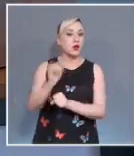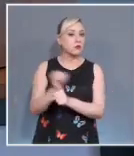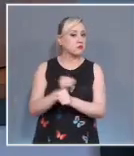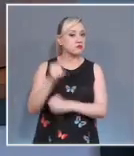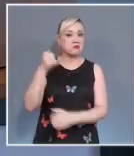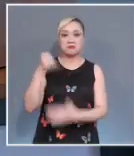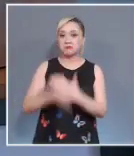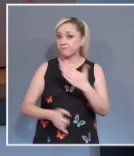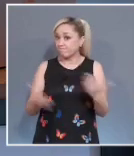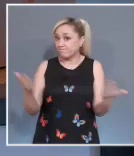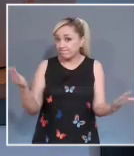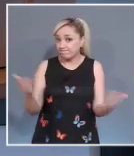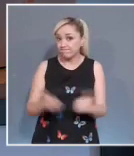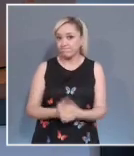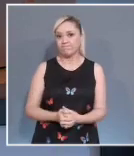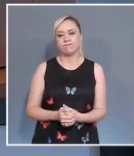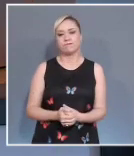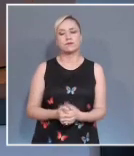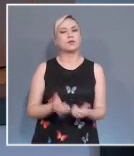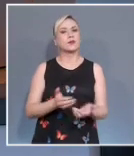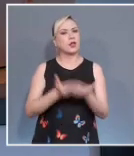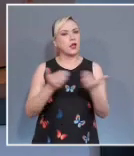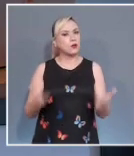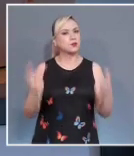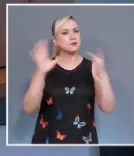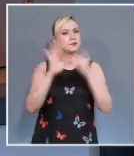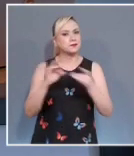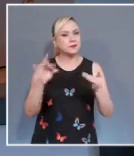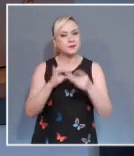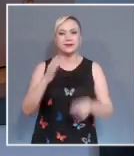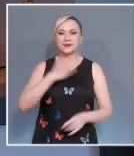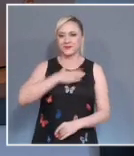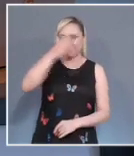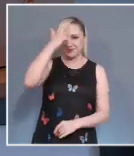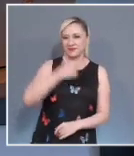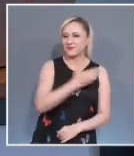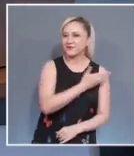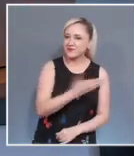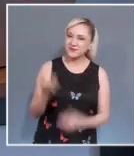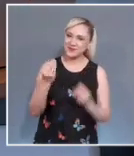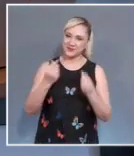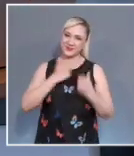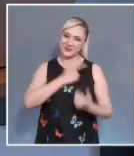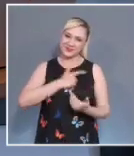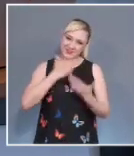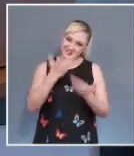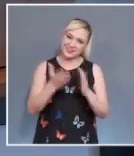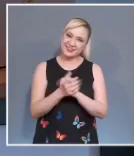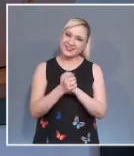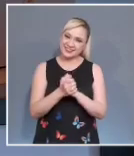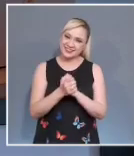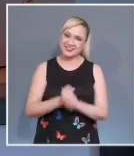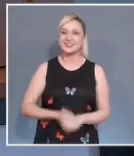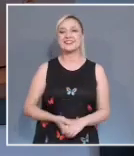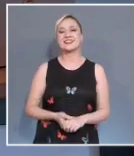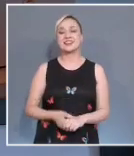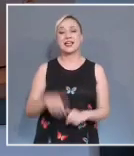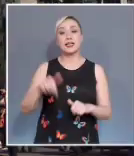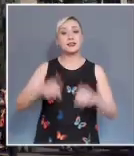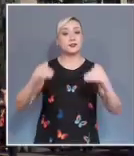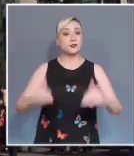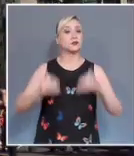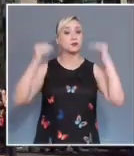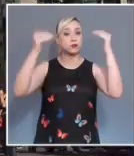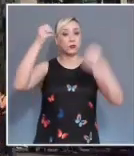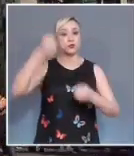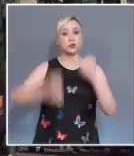Vámonos con toda la información. Muy buenas noches, de veras qué gusto saludarle. La Suprema Corte de Justicia de